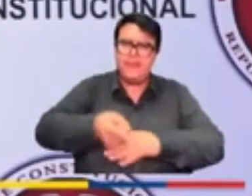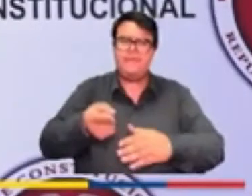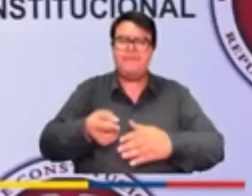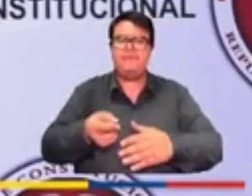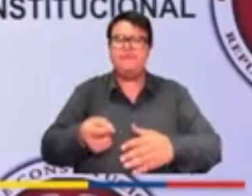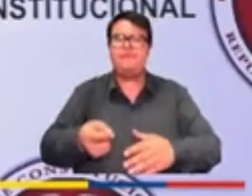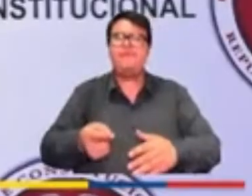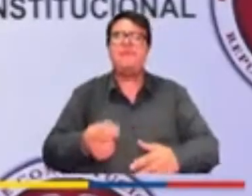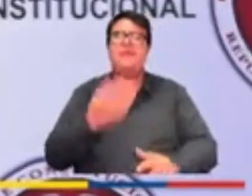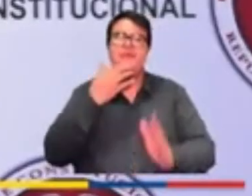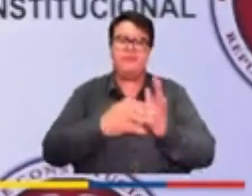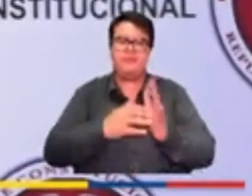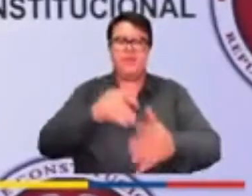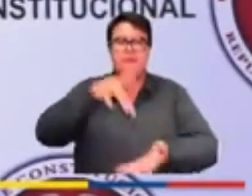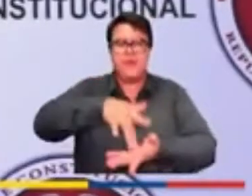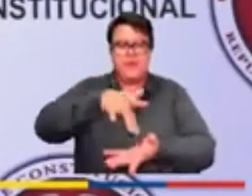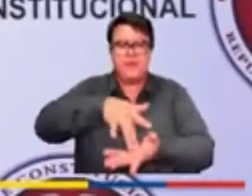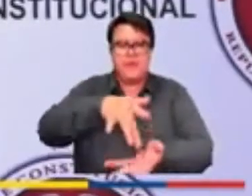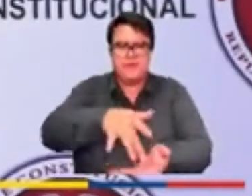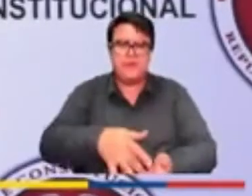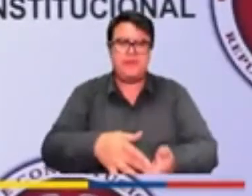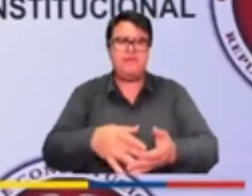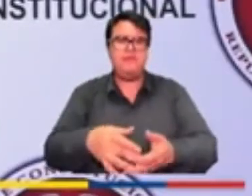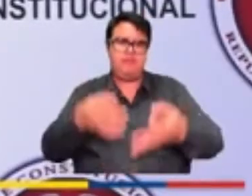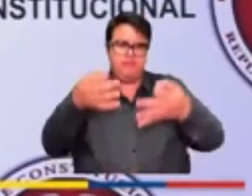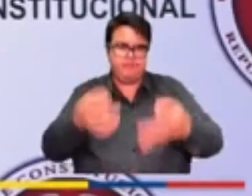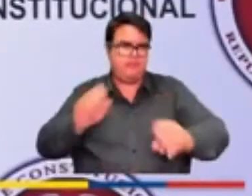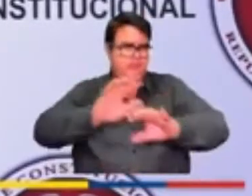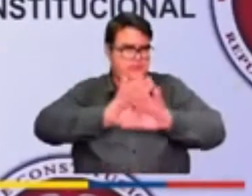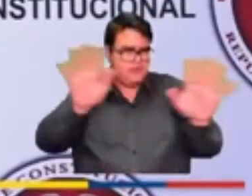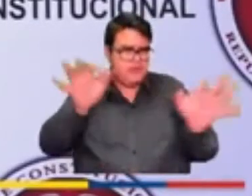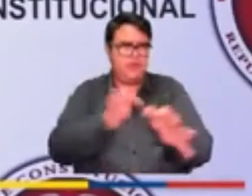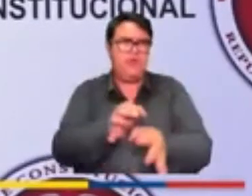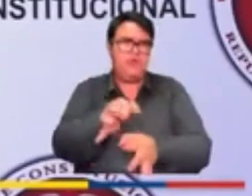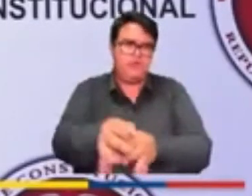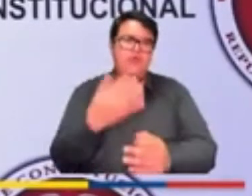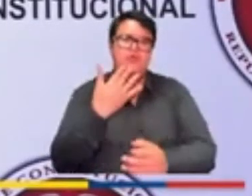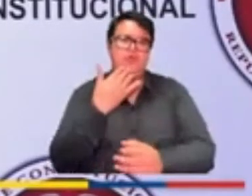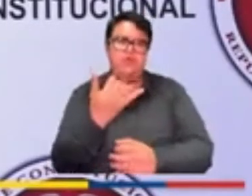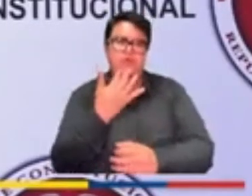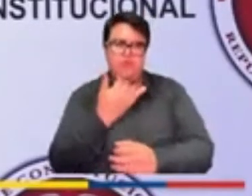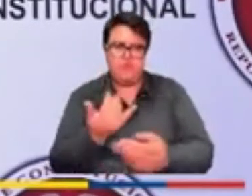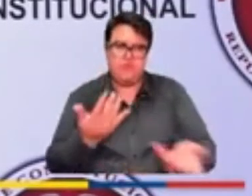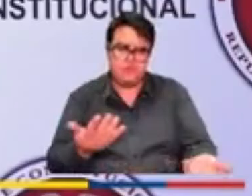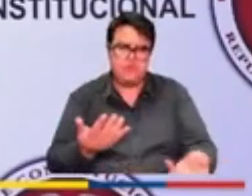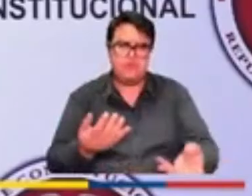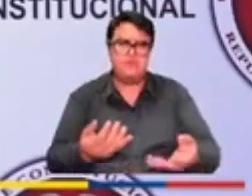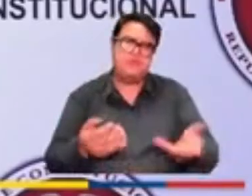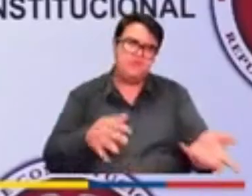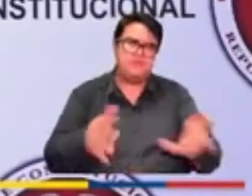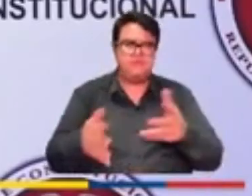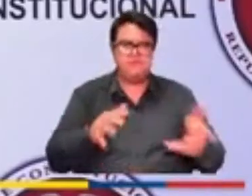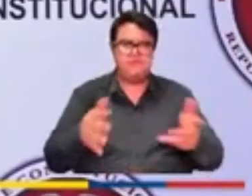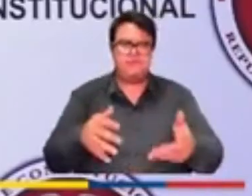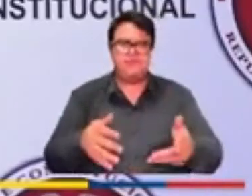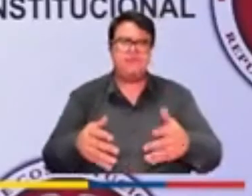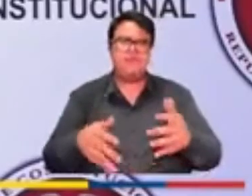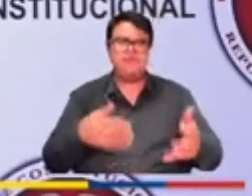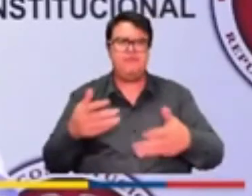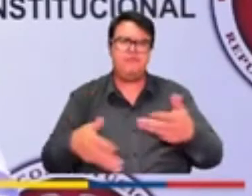garantice también la participación, por supuesto, del pueblo Wayú, que son lo